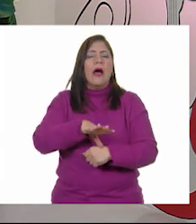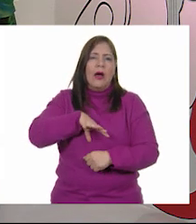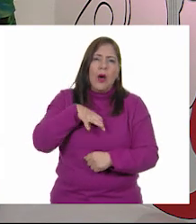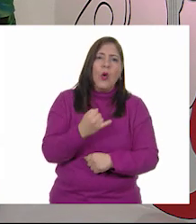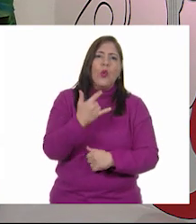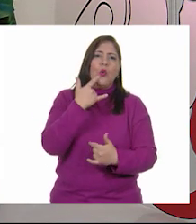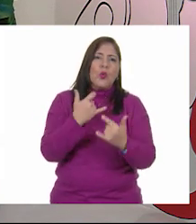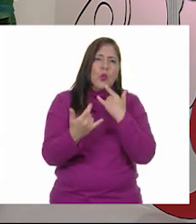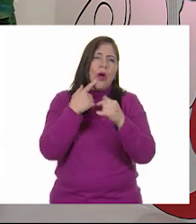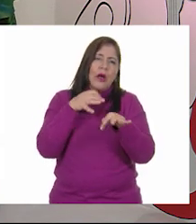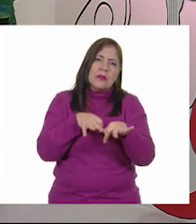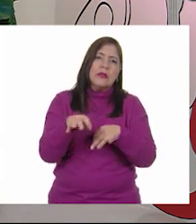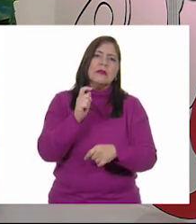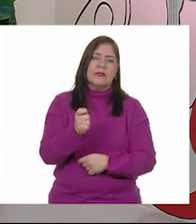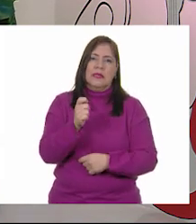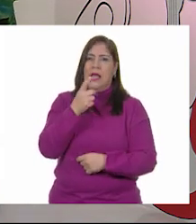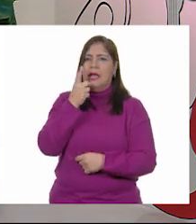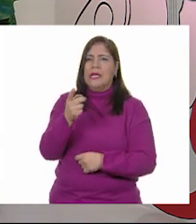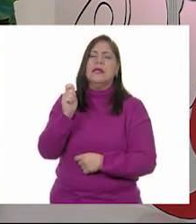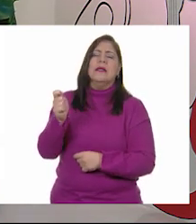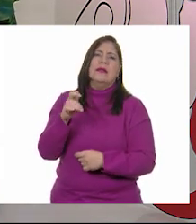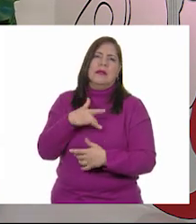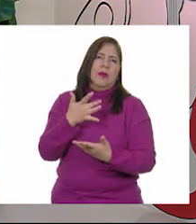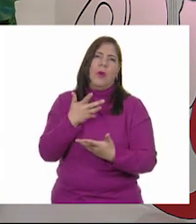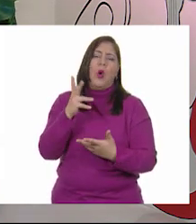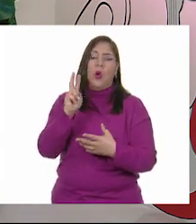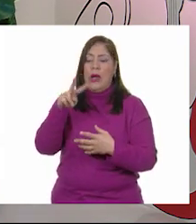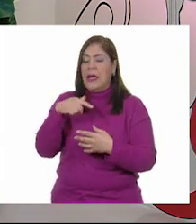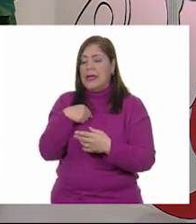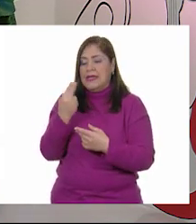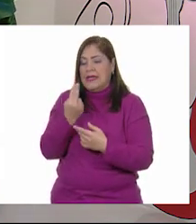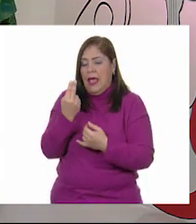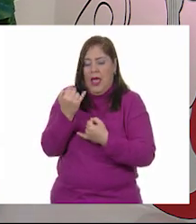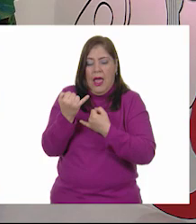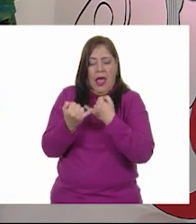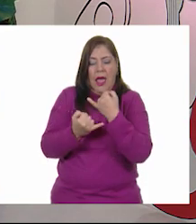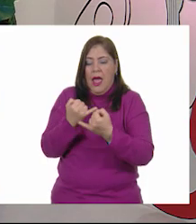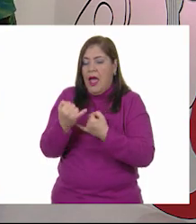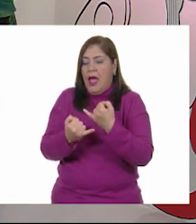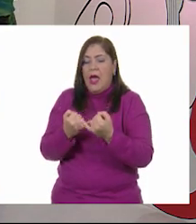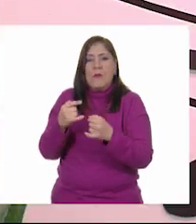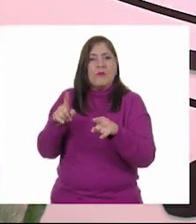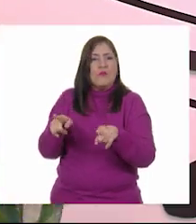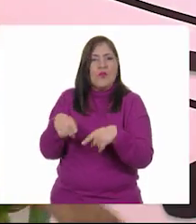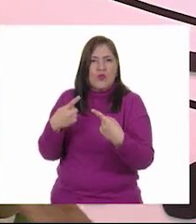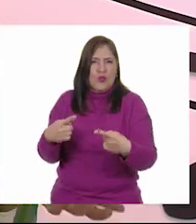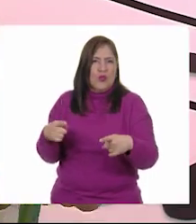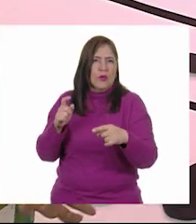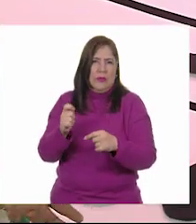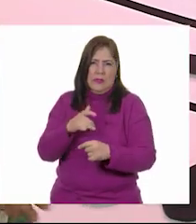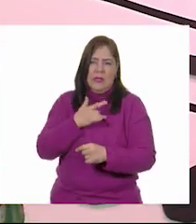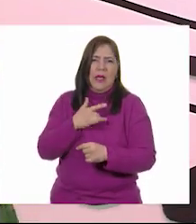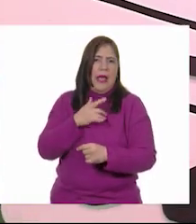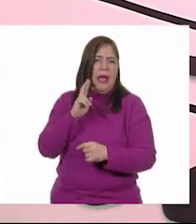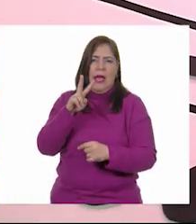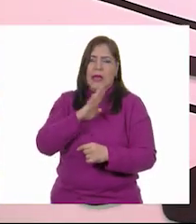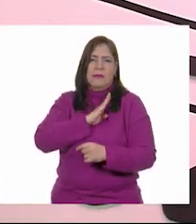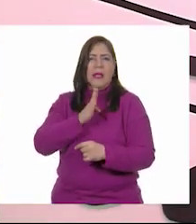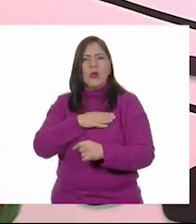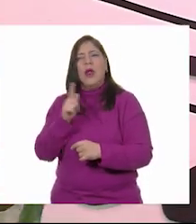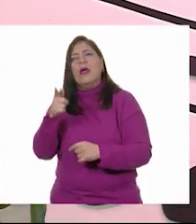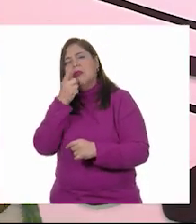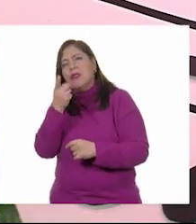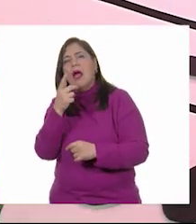en inglés, por ejemplo, se dice play music. Play quiere decir jugar. En español no se dice así, pero realmente es una